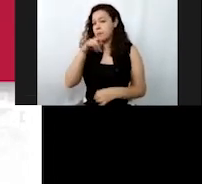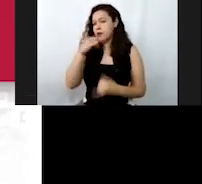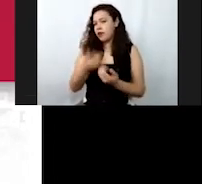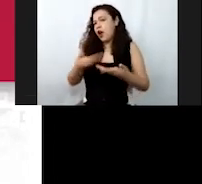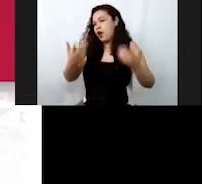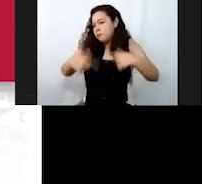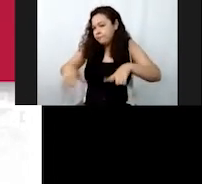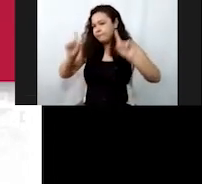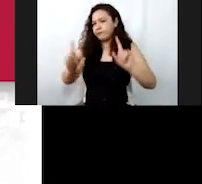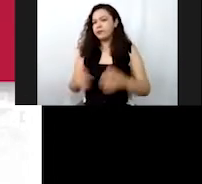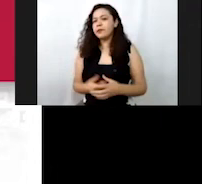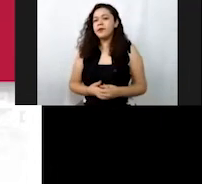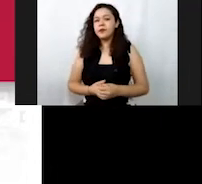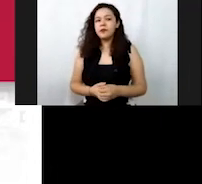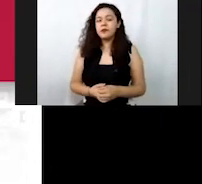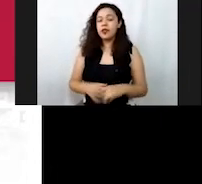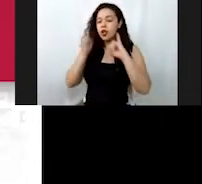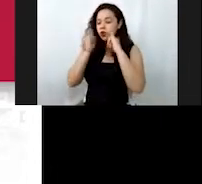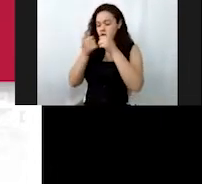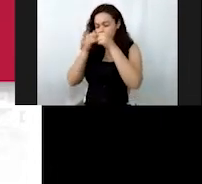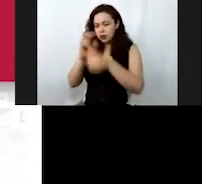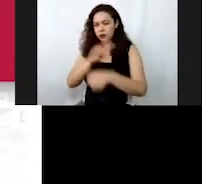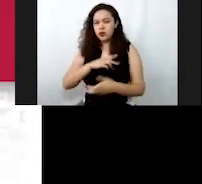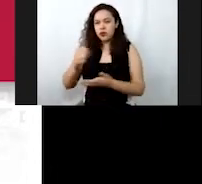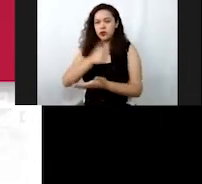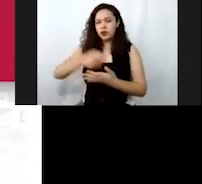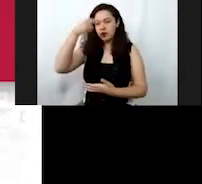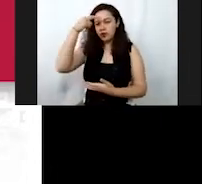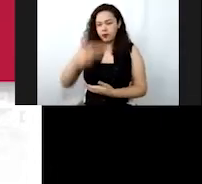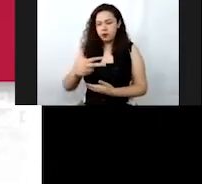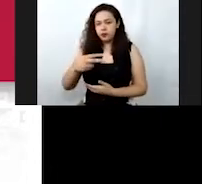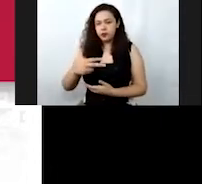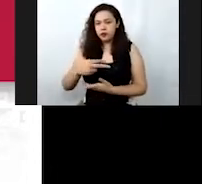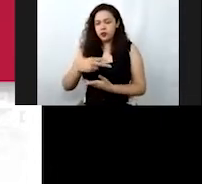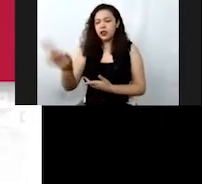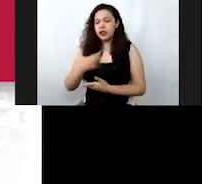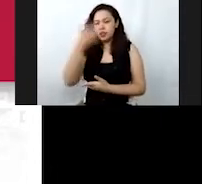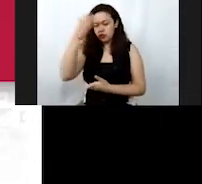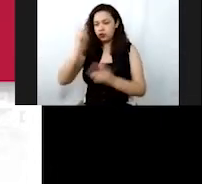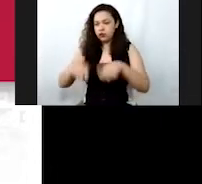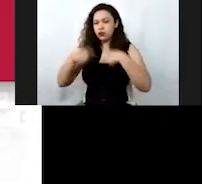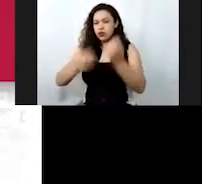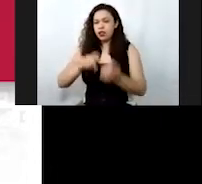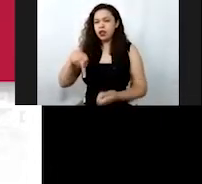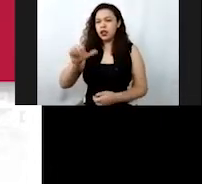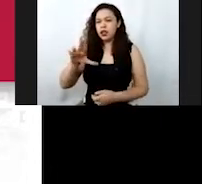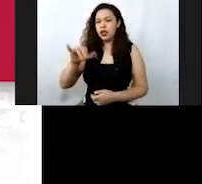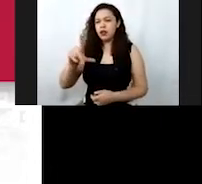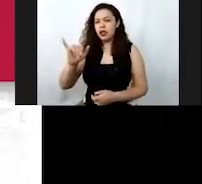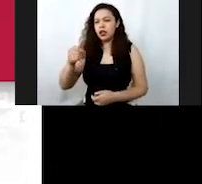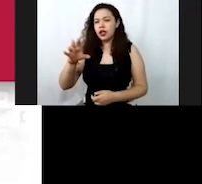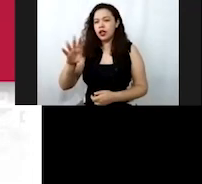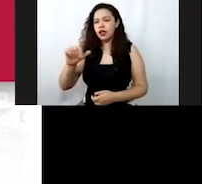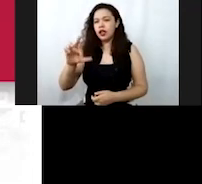de esta forma. La Junta de Asistencia Privada en la Ciudad de México otorga el presente reconocimiento a Carol Alejandra Arámbula